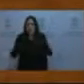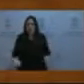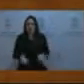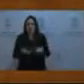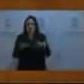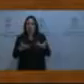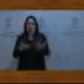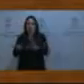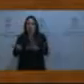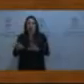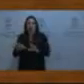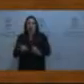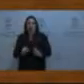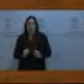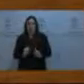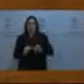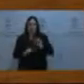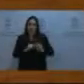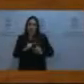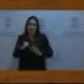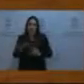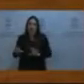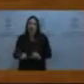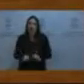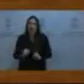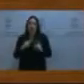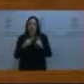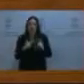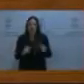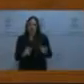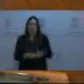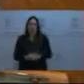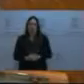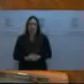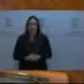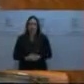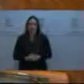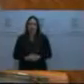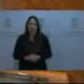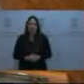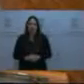el acogimiento y las adopciones en nuestra comunidad autónoma.